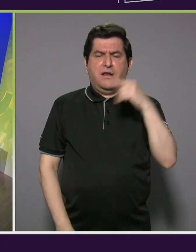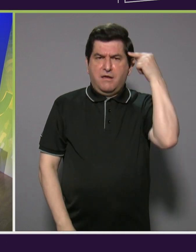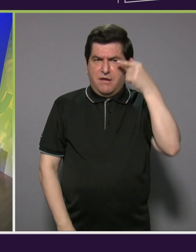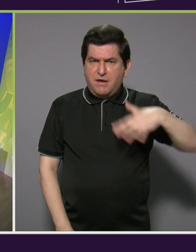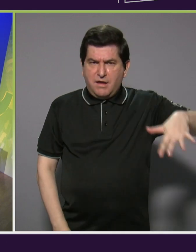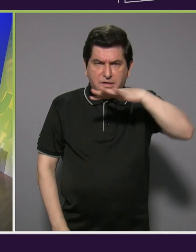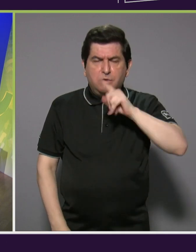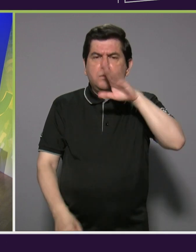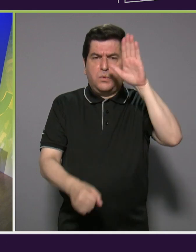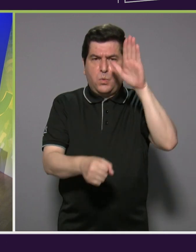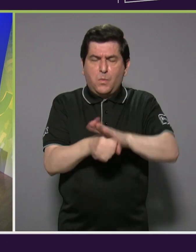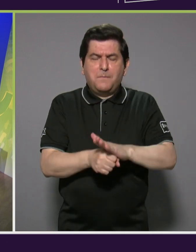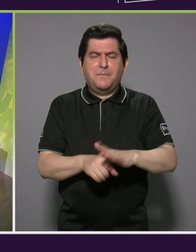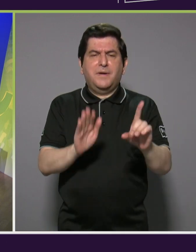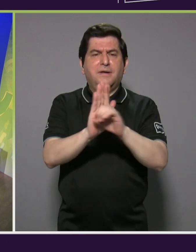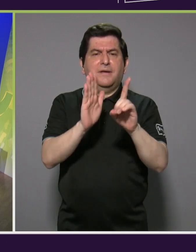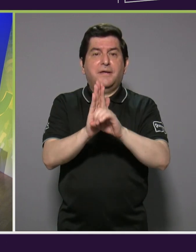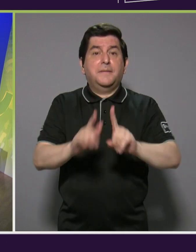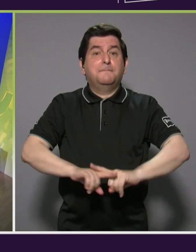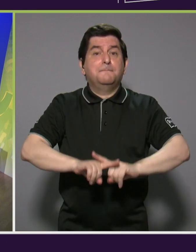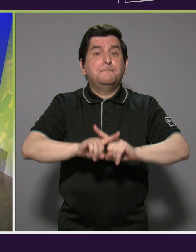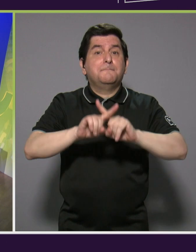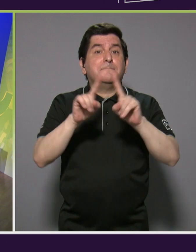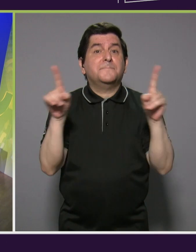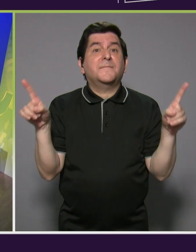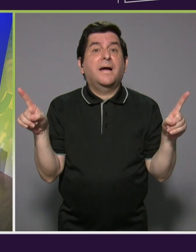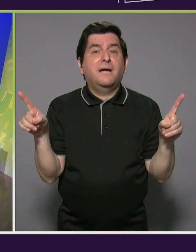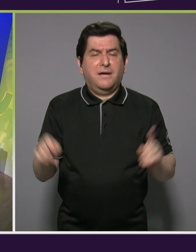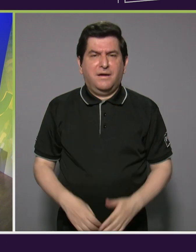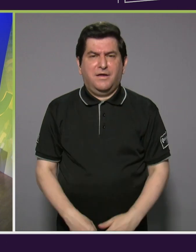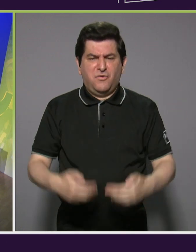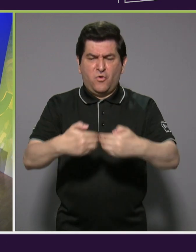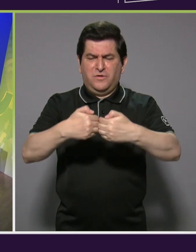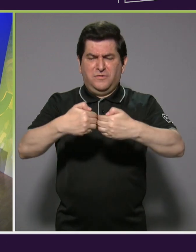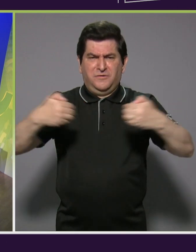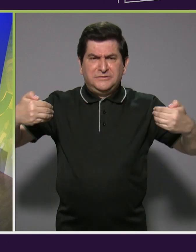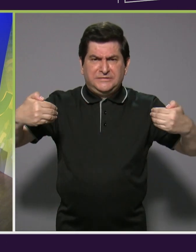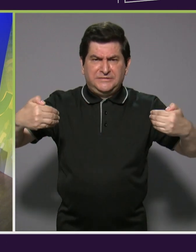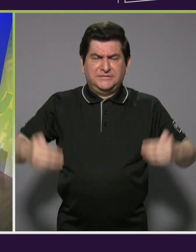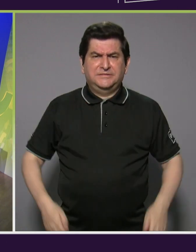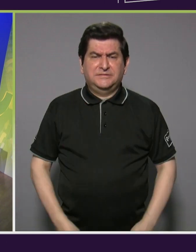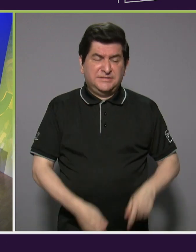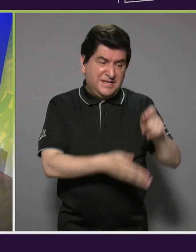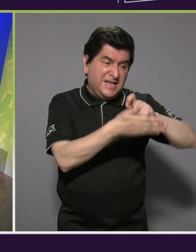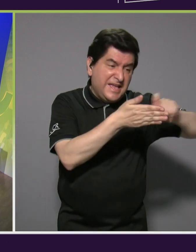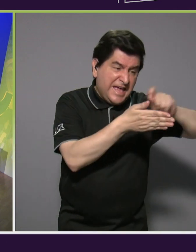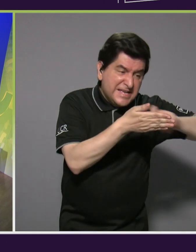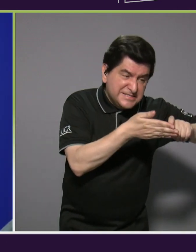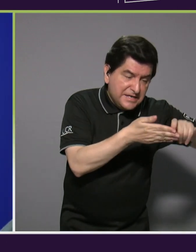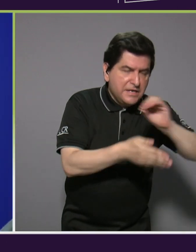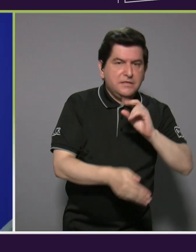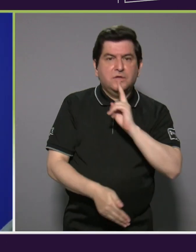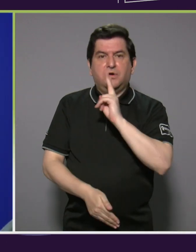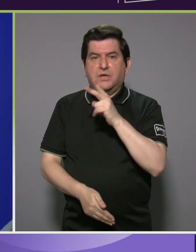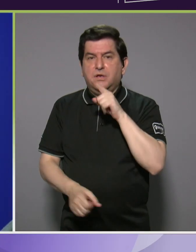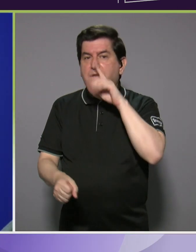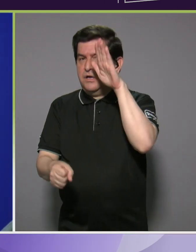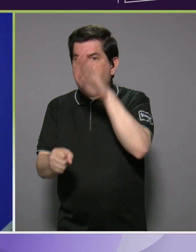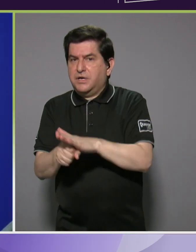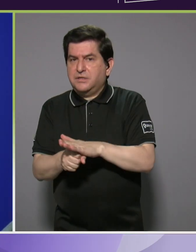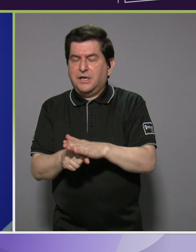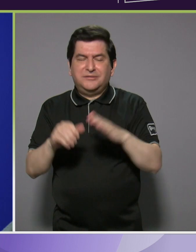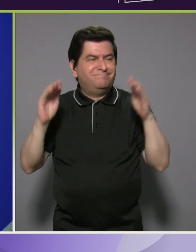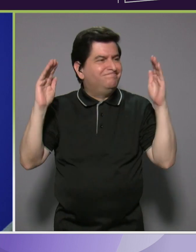el cumplimiento de estos derechos, pero todavía las brechas entre lo que está escrito y lo real son